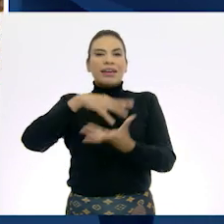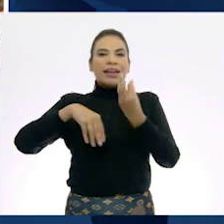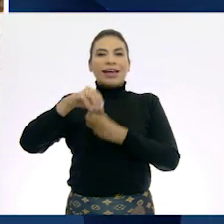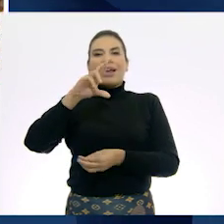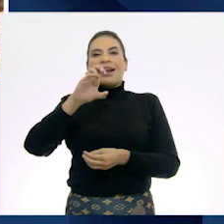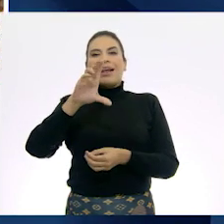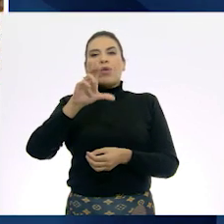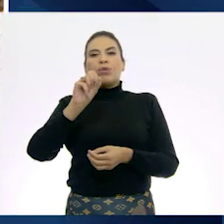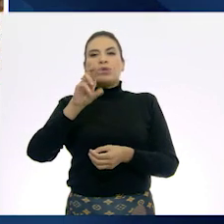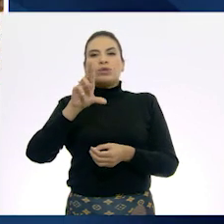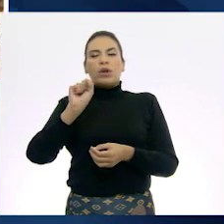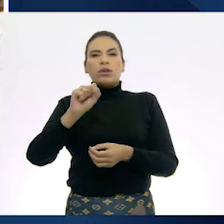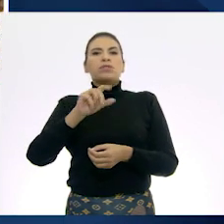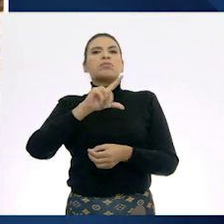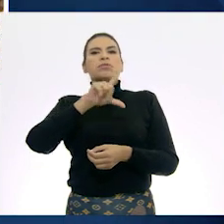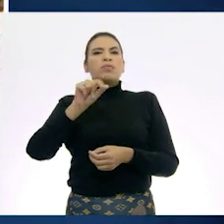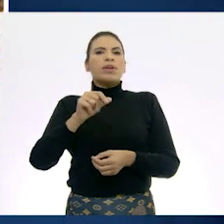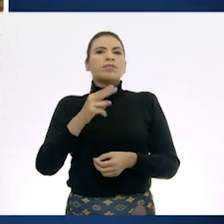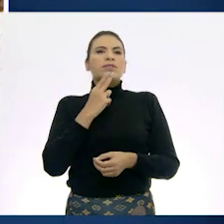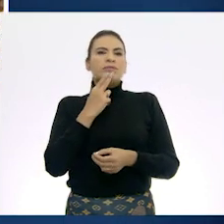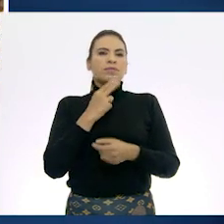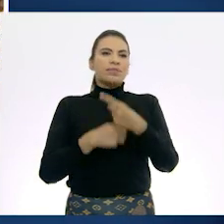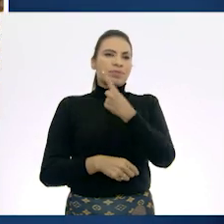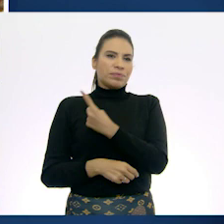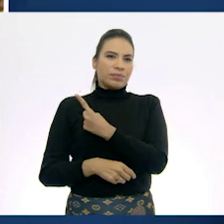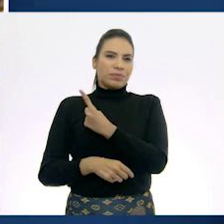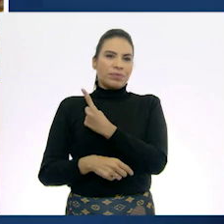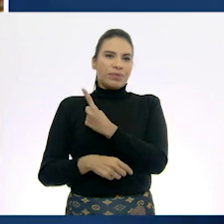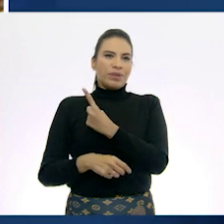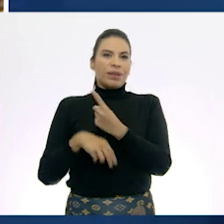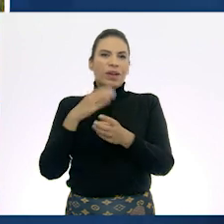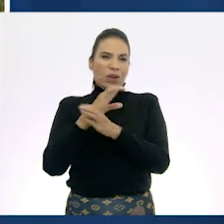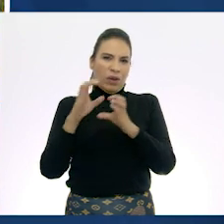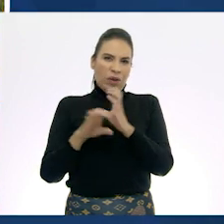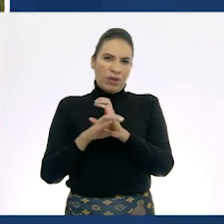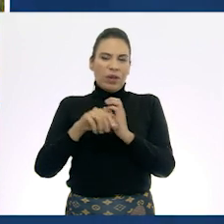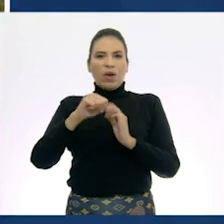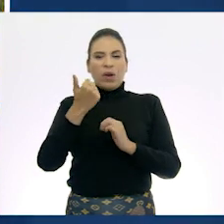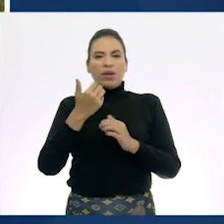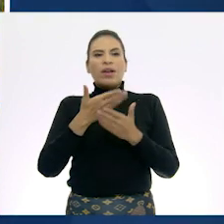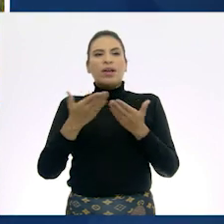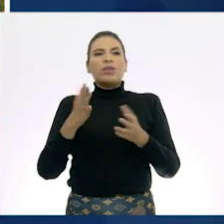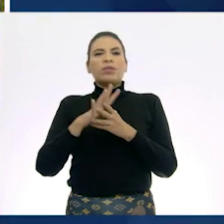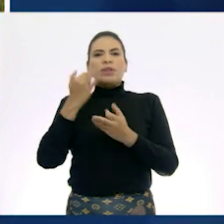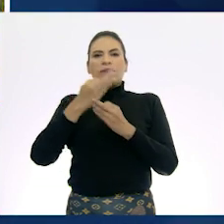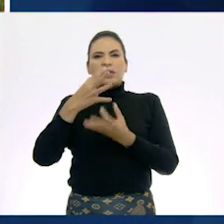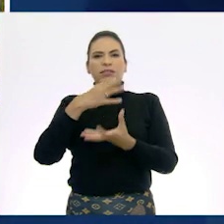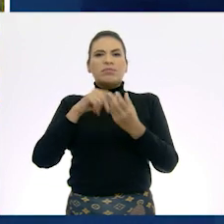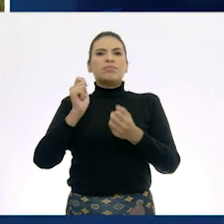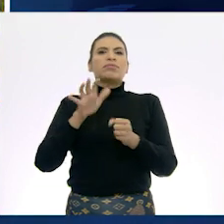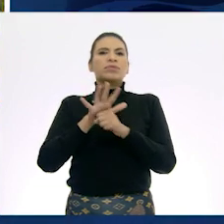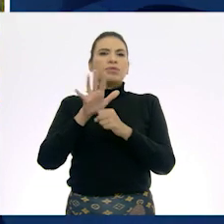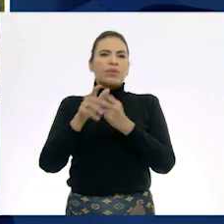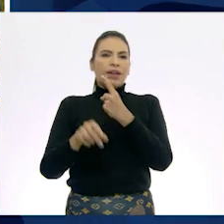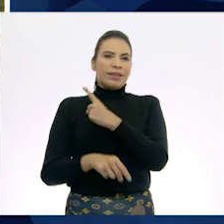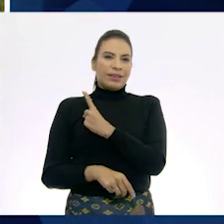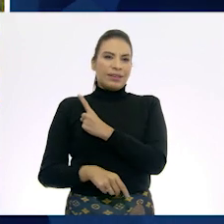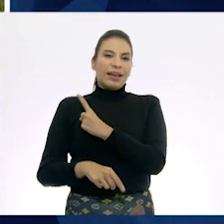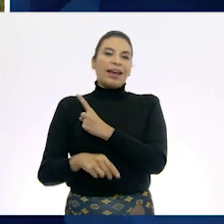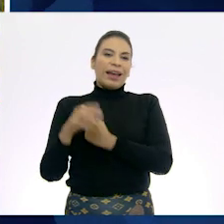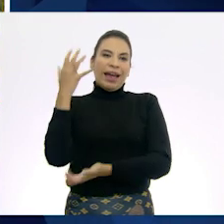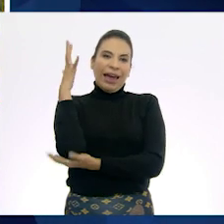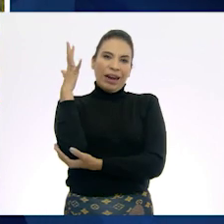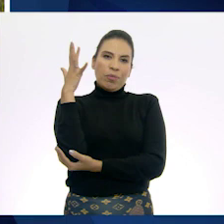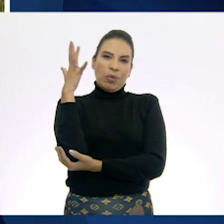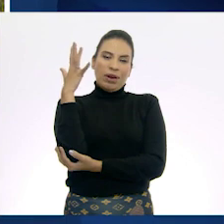Recursos que nos permiten después hacer otras cosas. Aquí en el libro vimos que el recurso del cual estábamos hablando son los árboles.